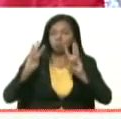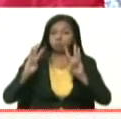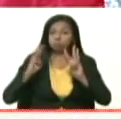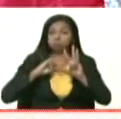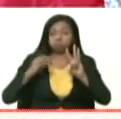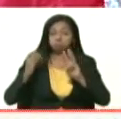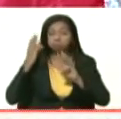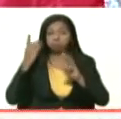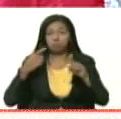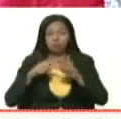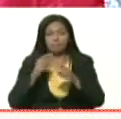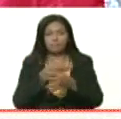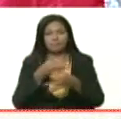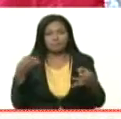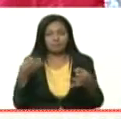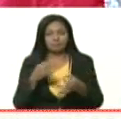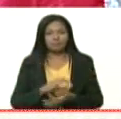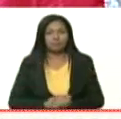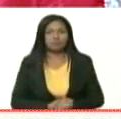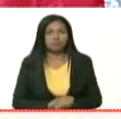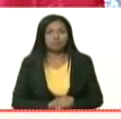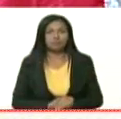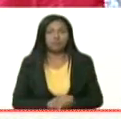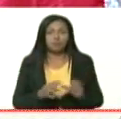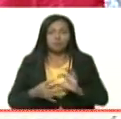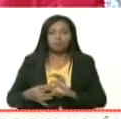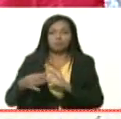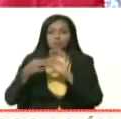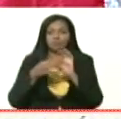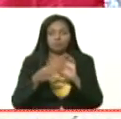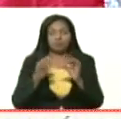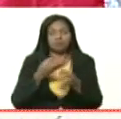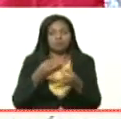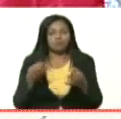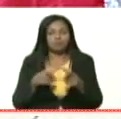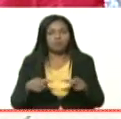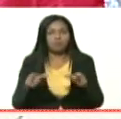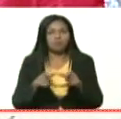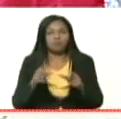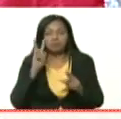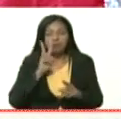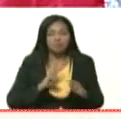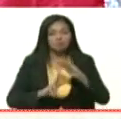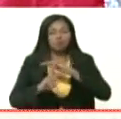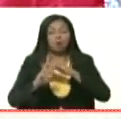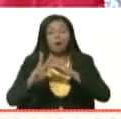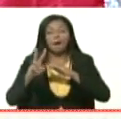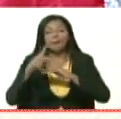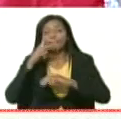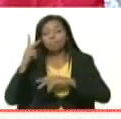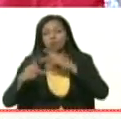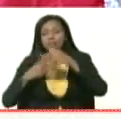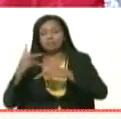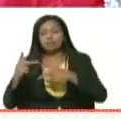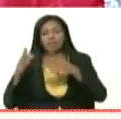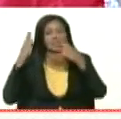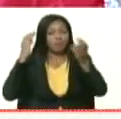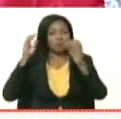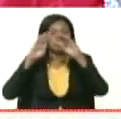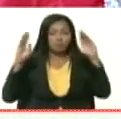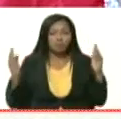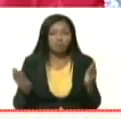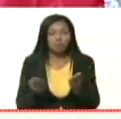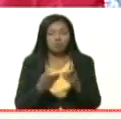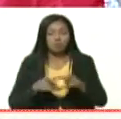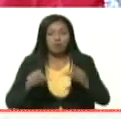consenso perfecto, armónico, en el campo de la visión política y diplomática mundial, en el campo